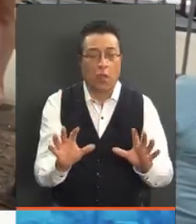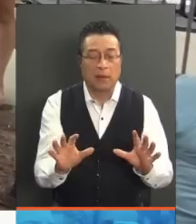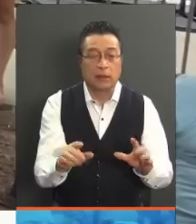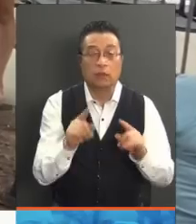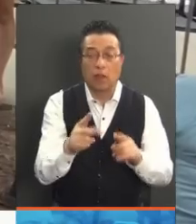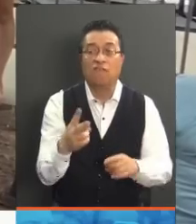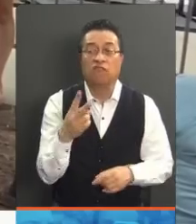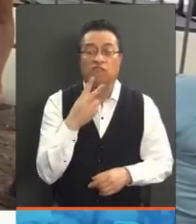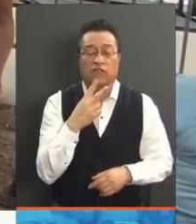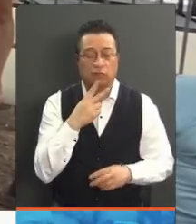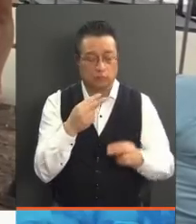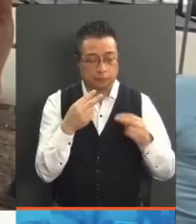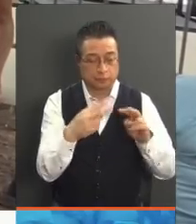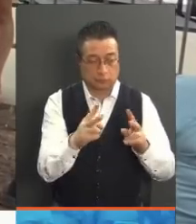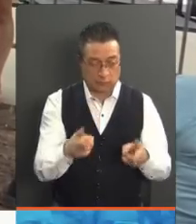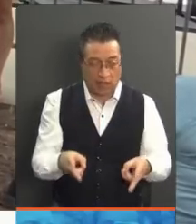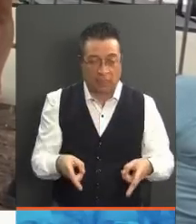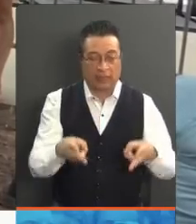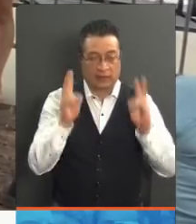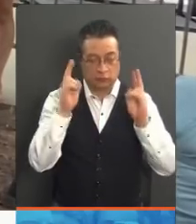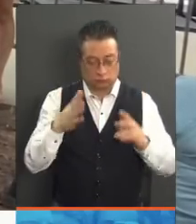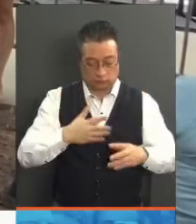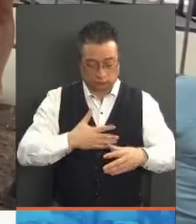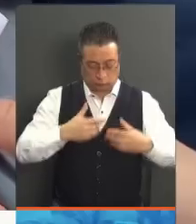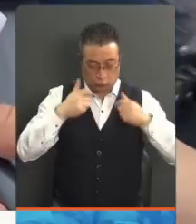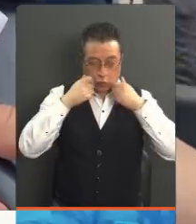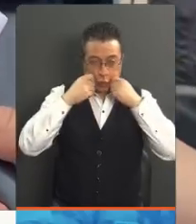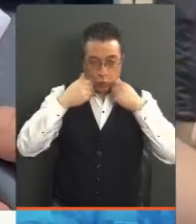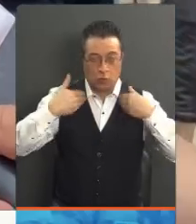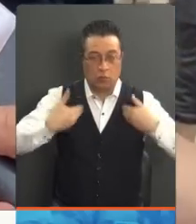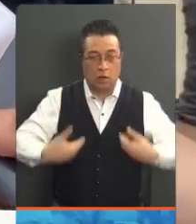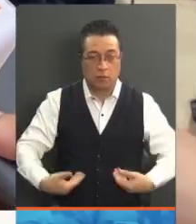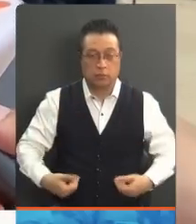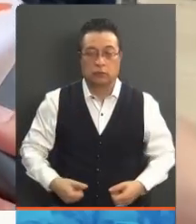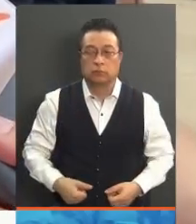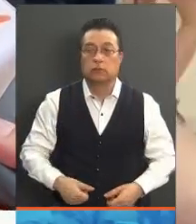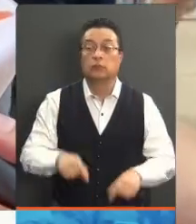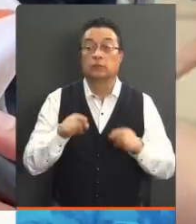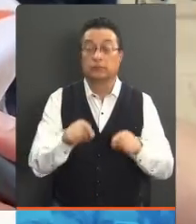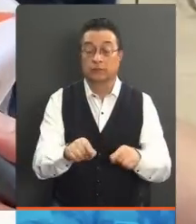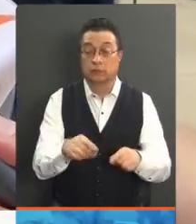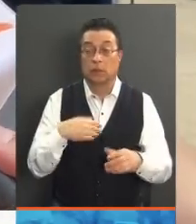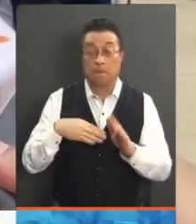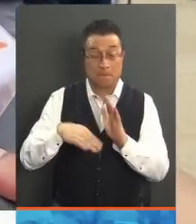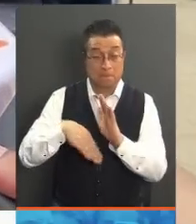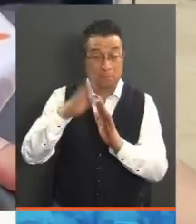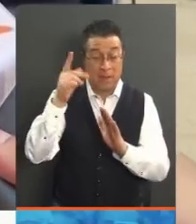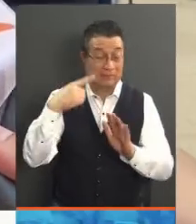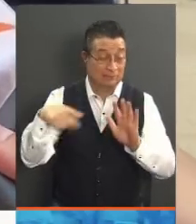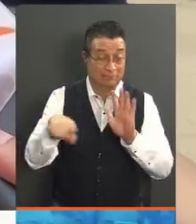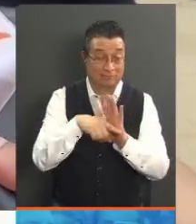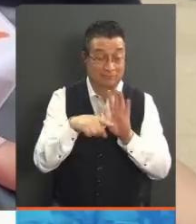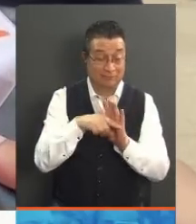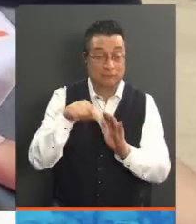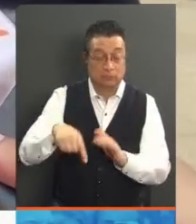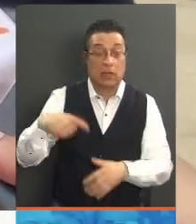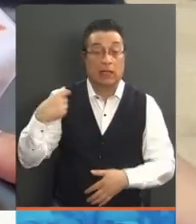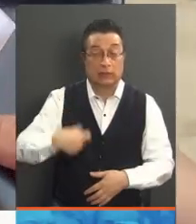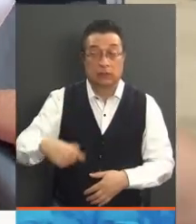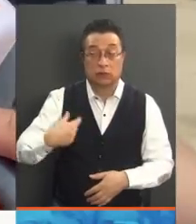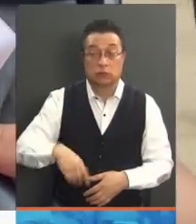vivir y tener derecho sobre nuestras propias vidas. Creo que el principal mal que ha vivido Estados Unidos los